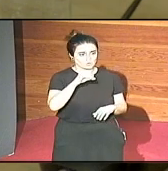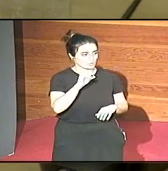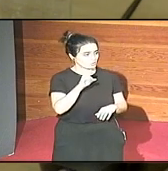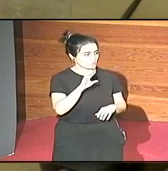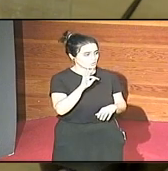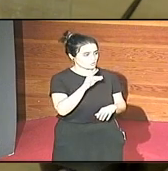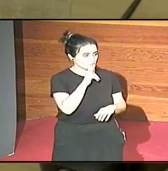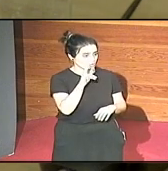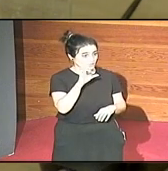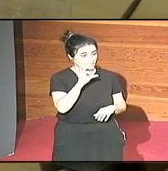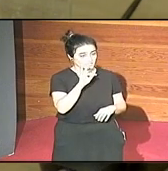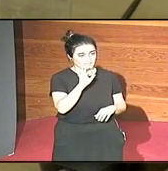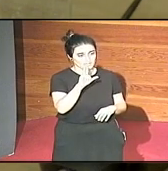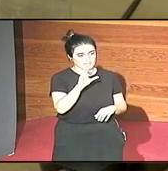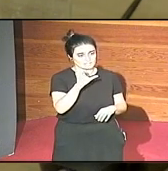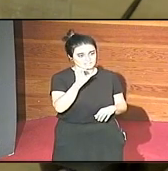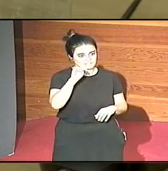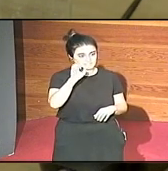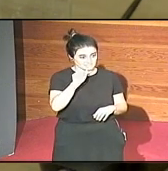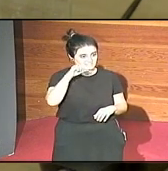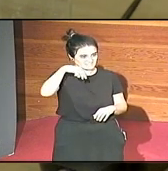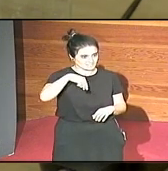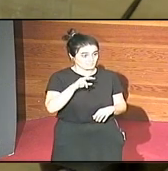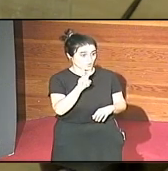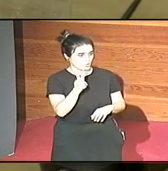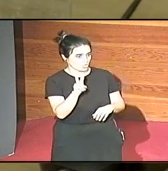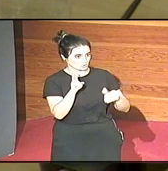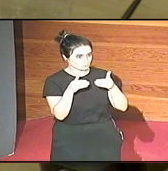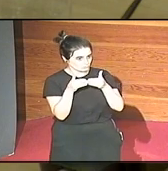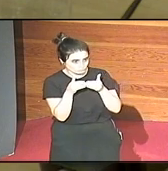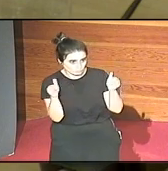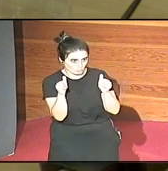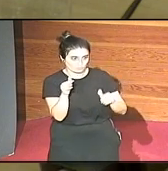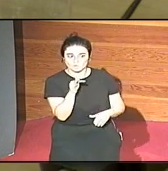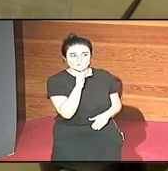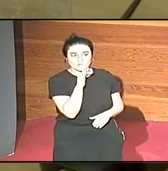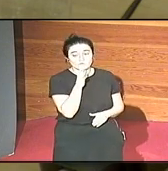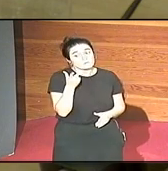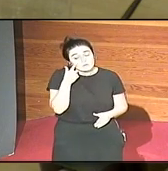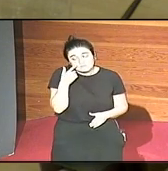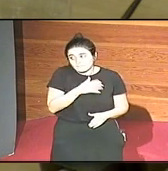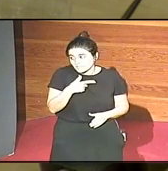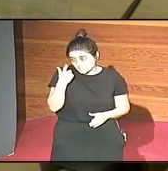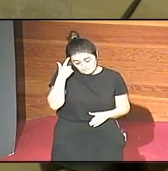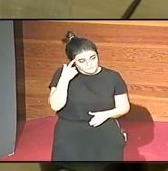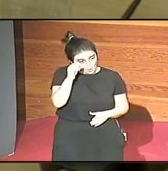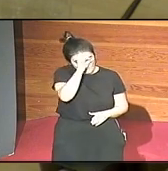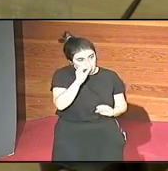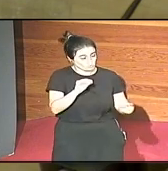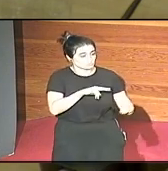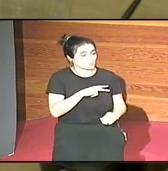No. O sea, son como. Bueno, ¿tú qué opinión tiene usted respecto a esto?